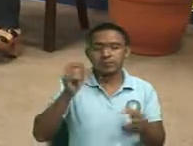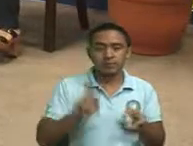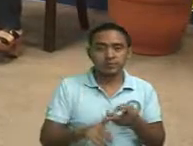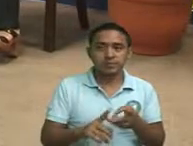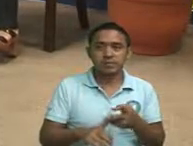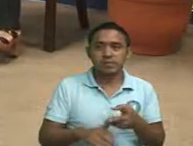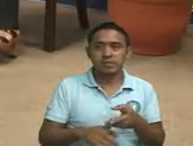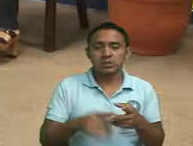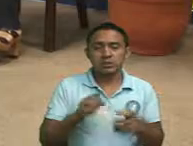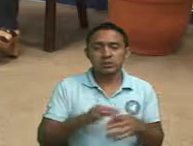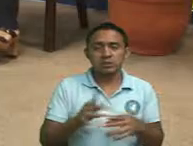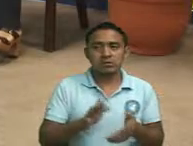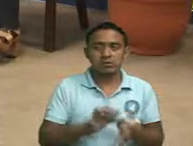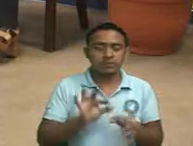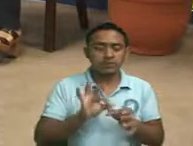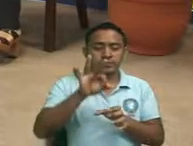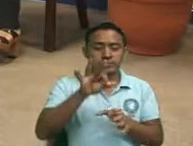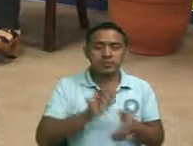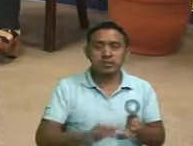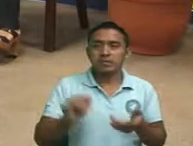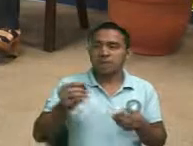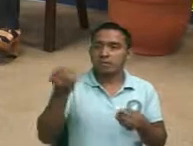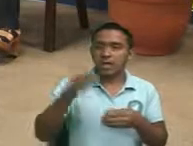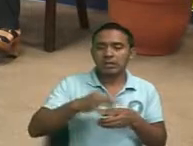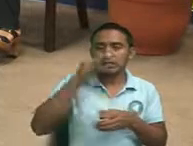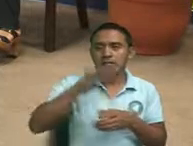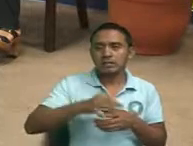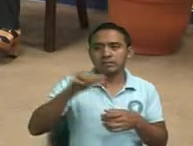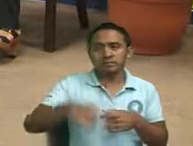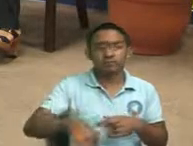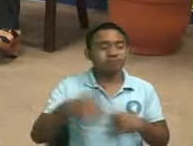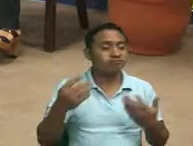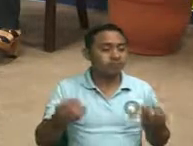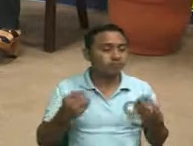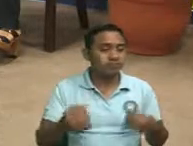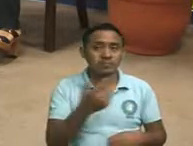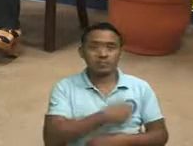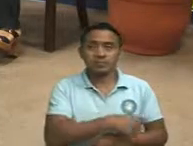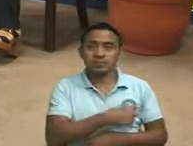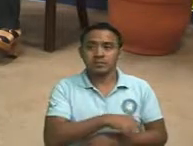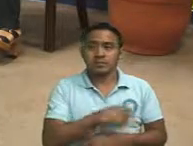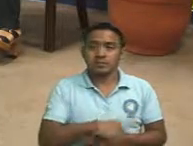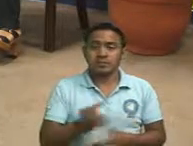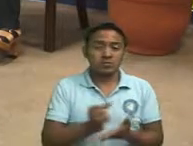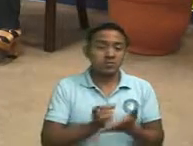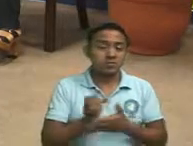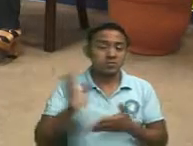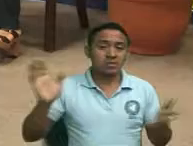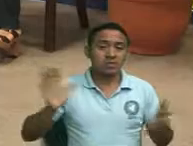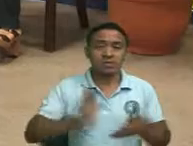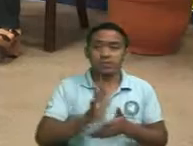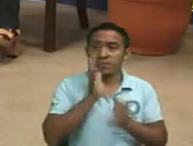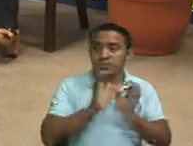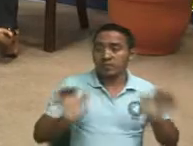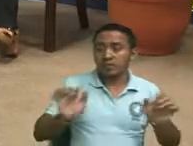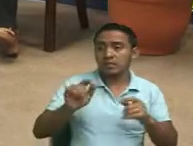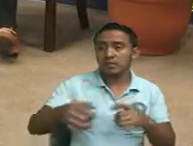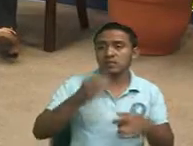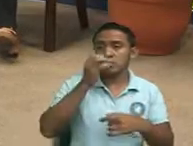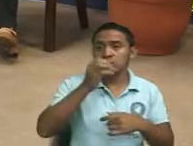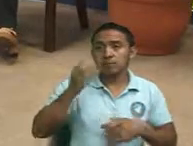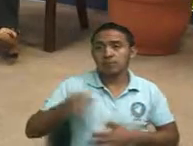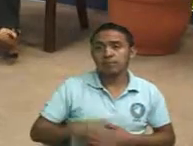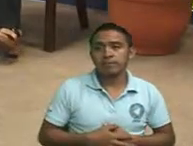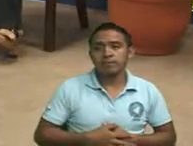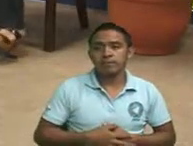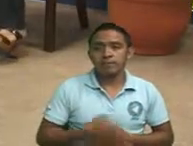gaseosas enlatadas, que es de lo que estamos abunda en todos lados, en los colegios es lo que abunda. Los niños ya te beben gaseosas, no